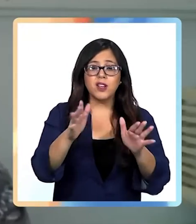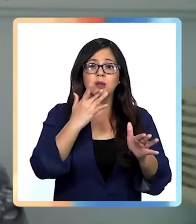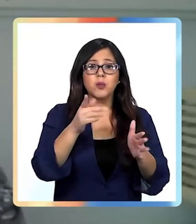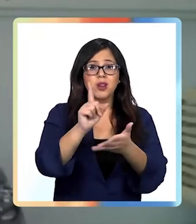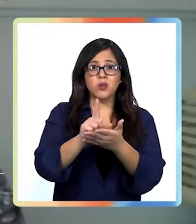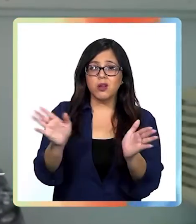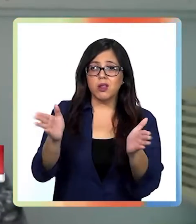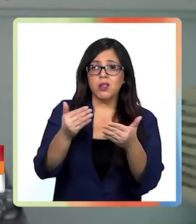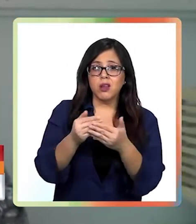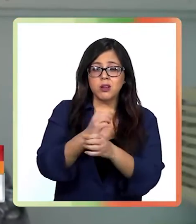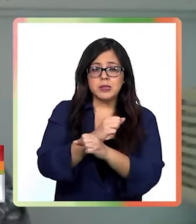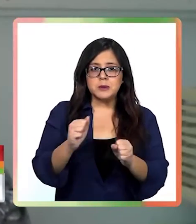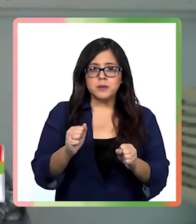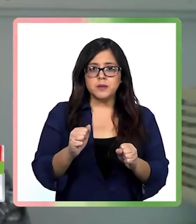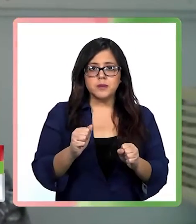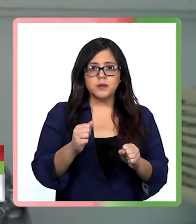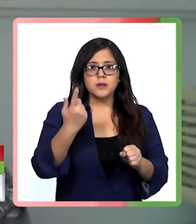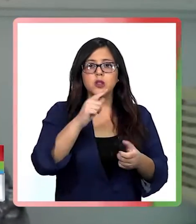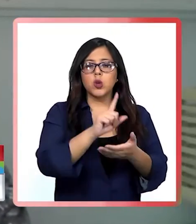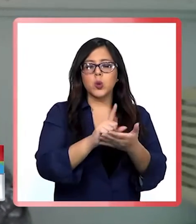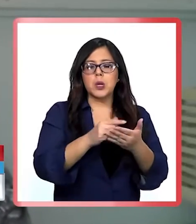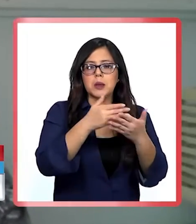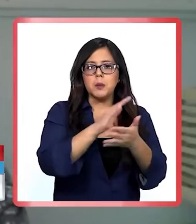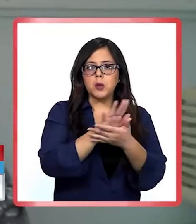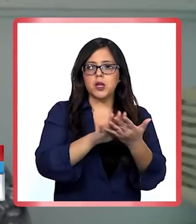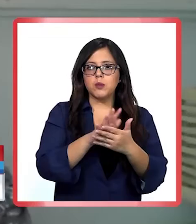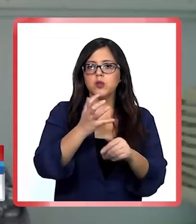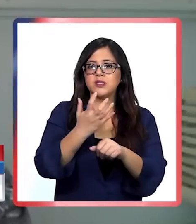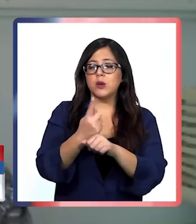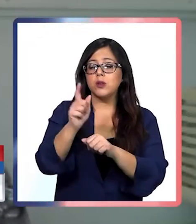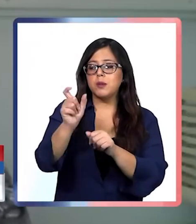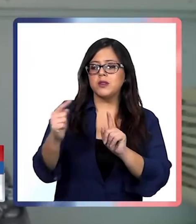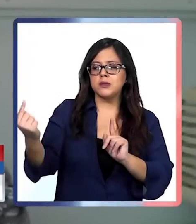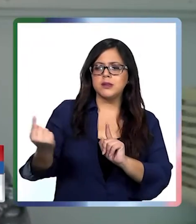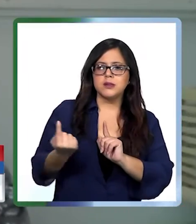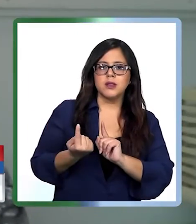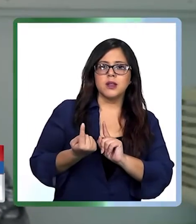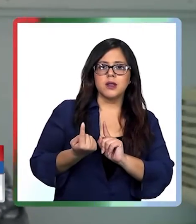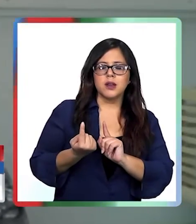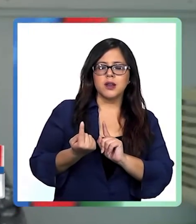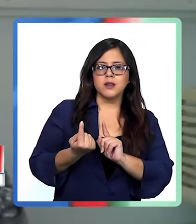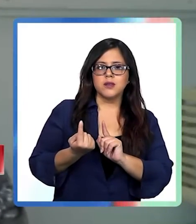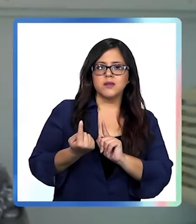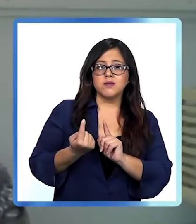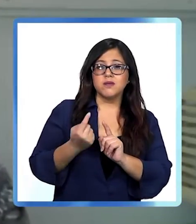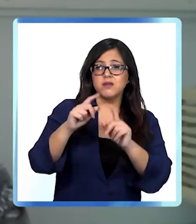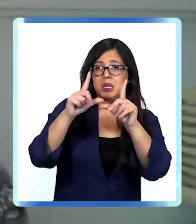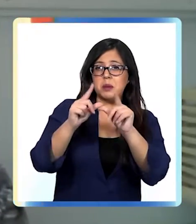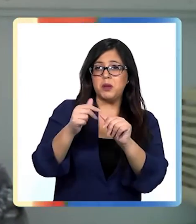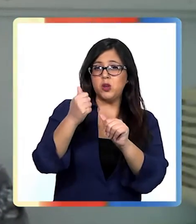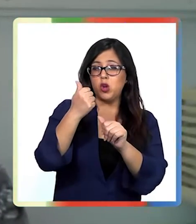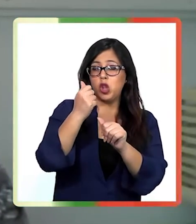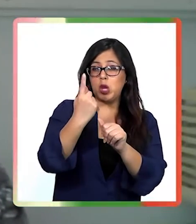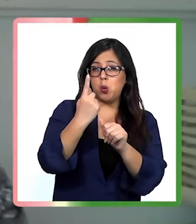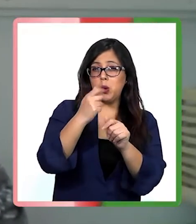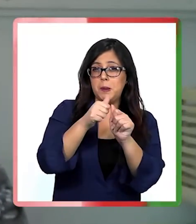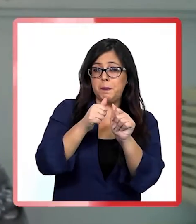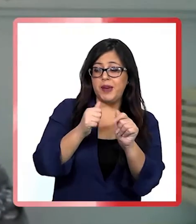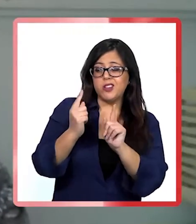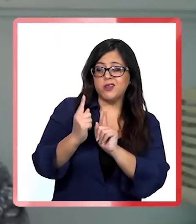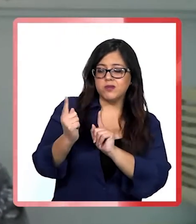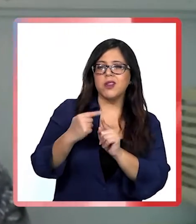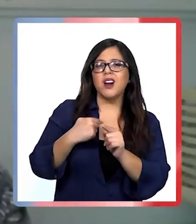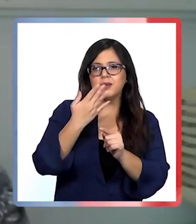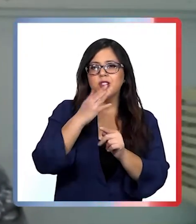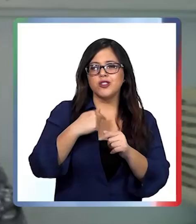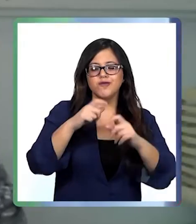cerrado no hay duda que todos tenemos que usar, en espacio abierto, si yo tengo a alguien muy cerca mío, menos de 1 metro, tengo que usar la mascarilla, así de